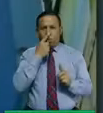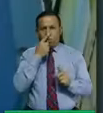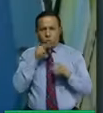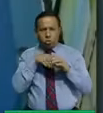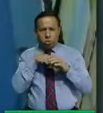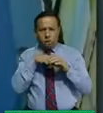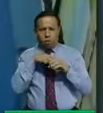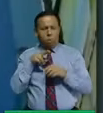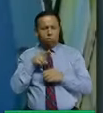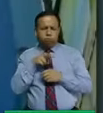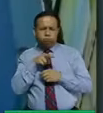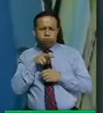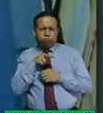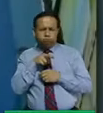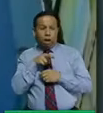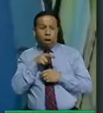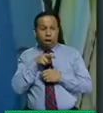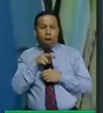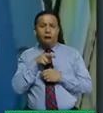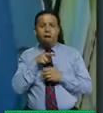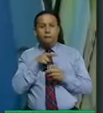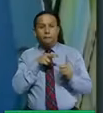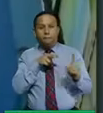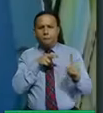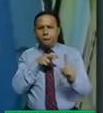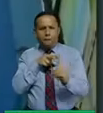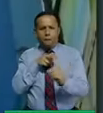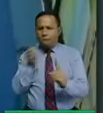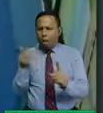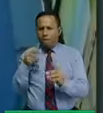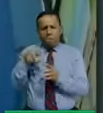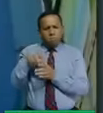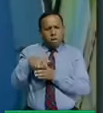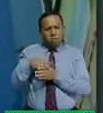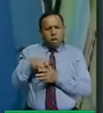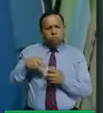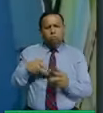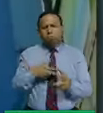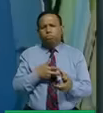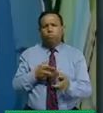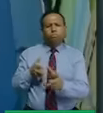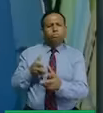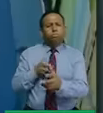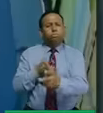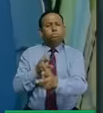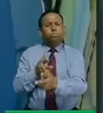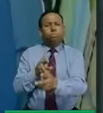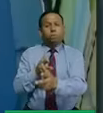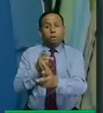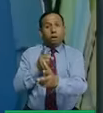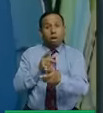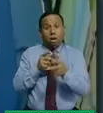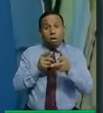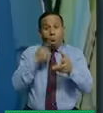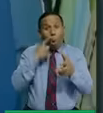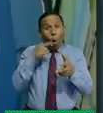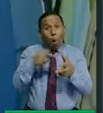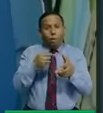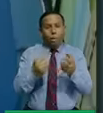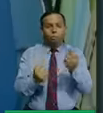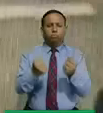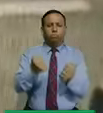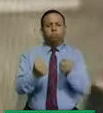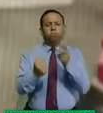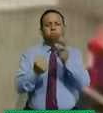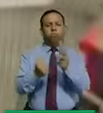por dos sujetos que circulaban en una motocicleta. Cuando partió el auto, quien iba de copiloto se bajó y fue directo al vehículo con